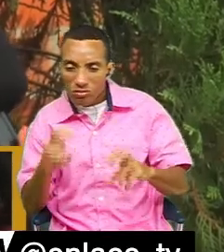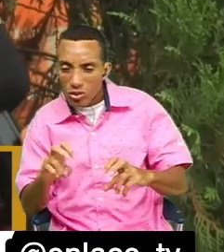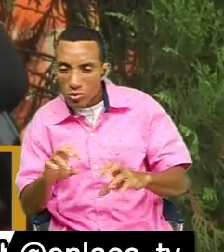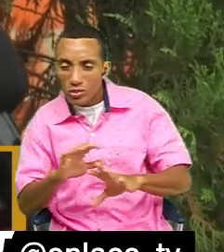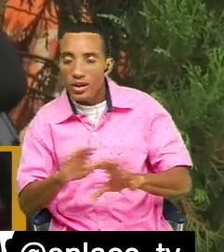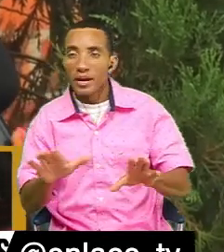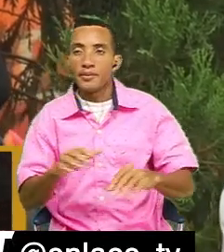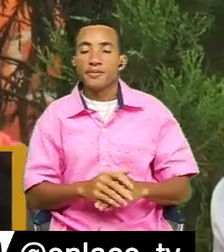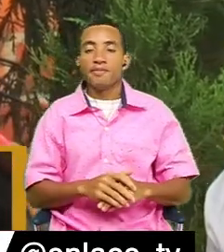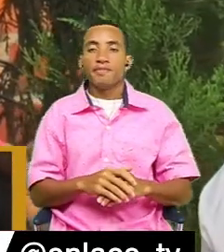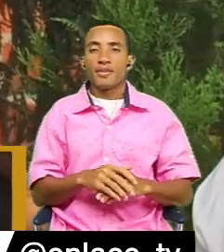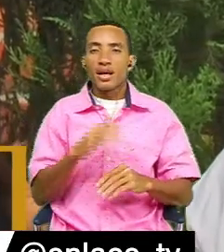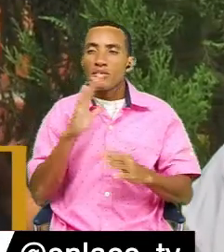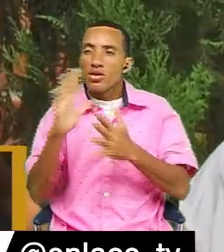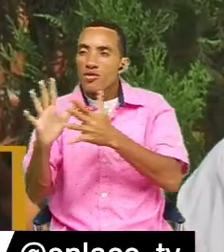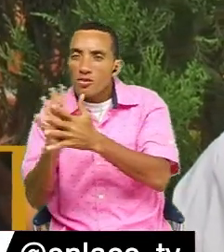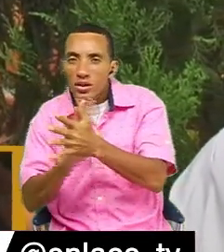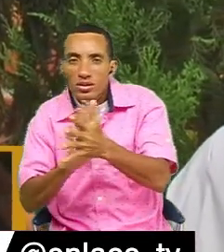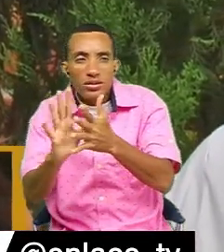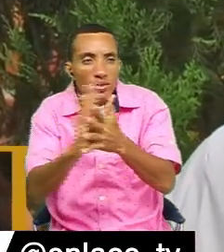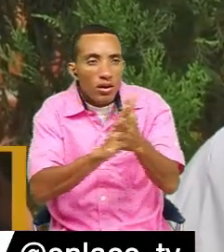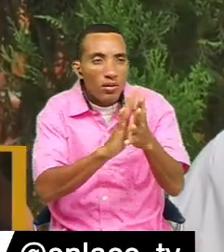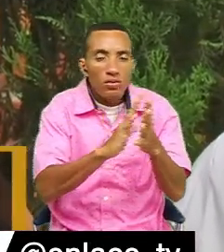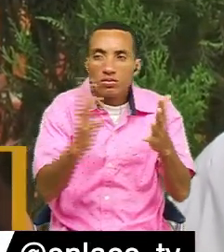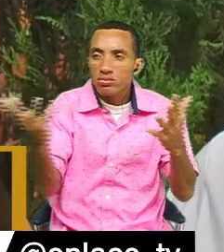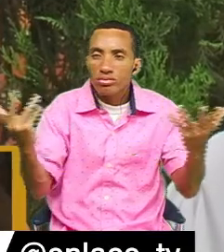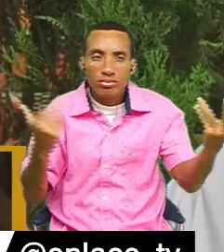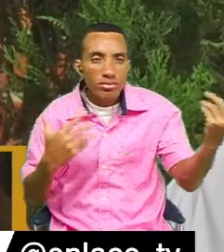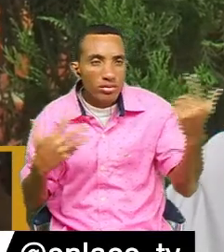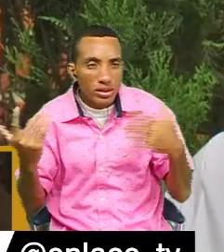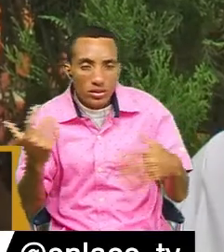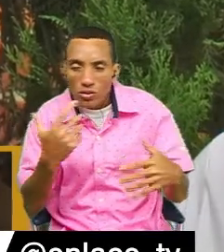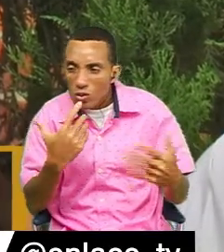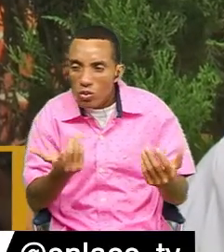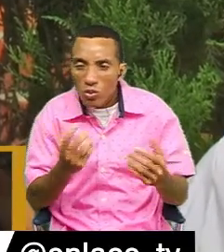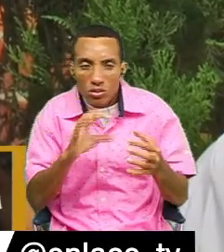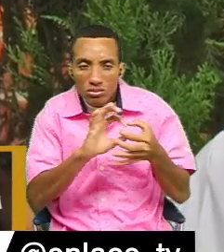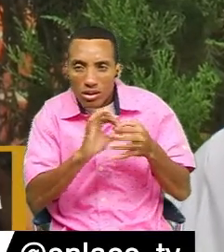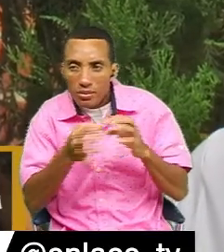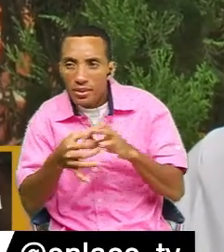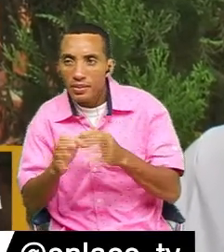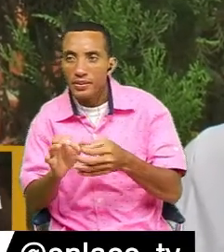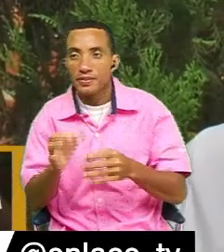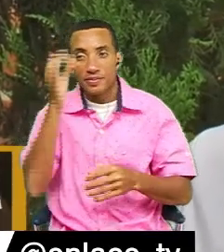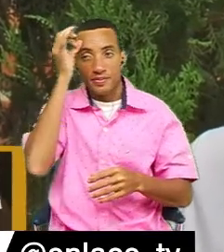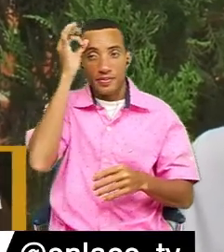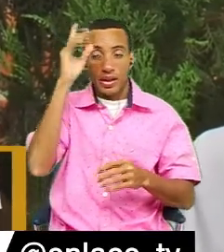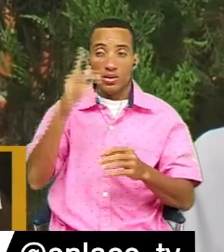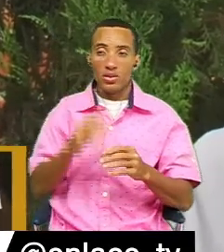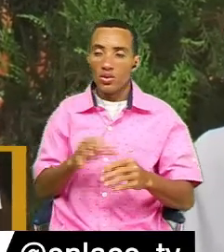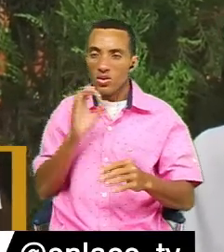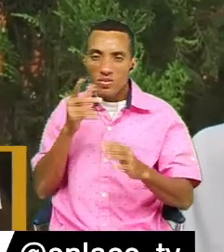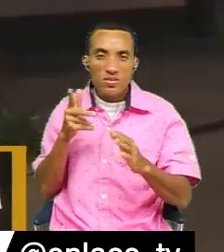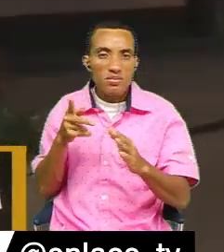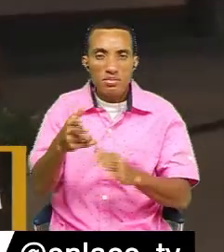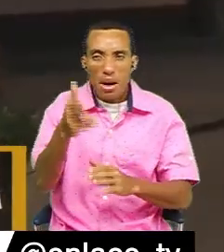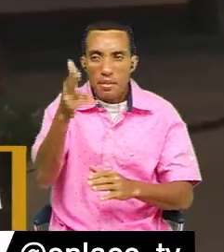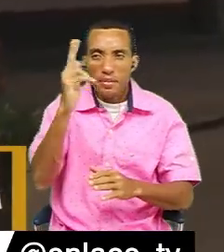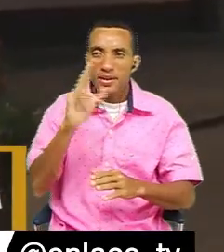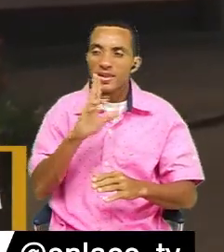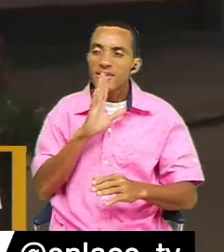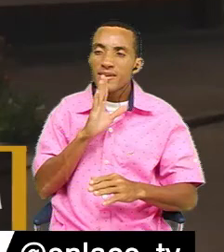Estamos cotejando alguna información que nos ha dado la ciudadanía en particular sobre los presuntos agresores de este señor en Barranca Bermeja.